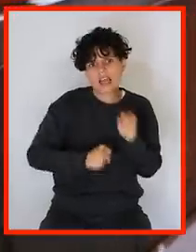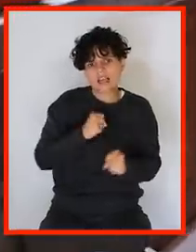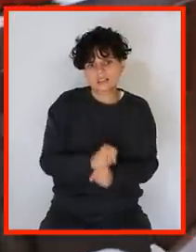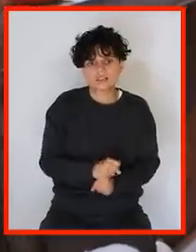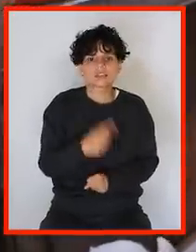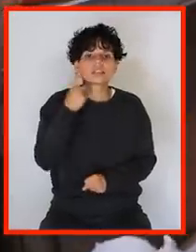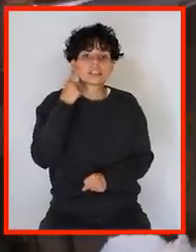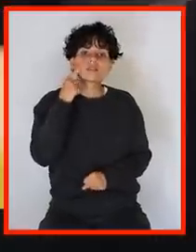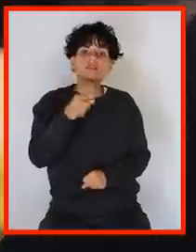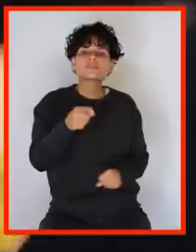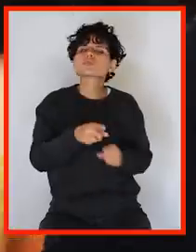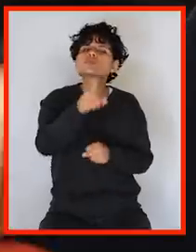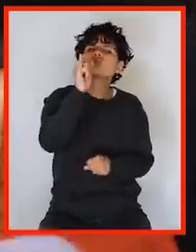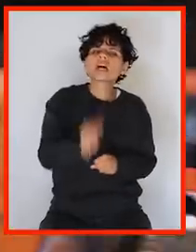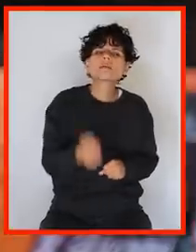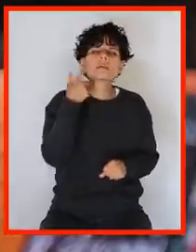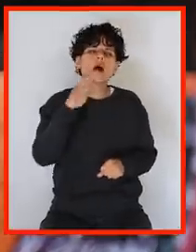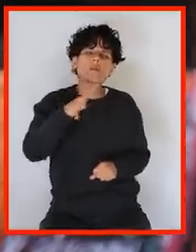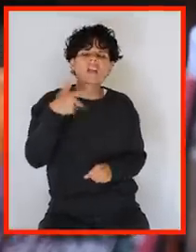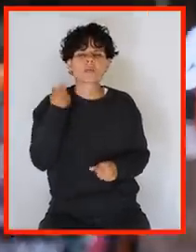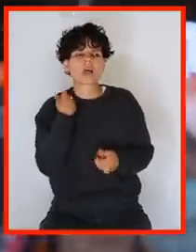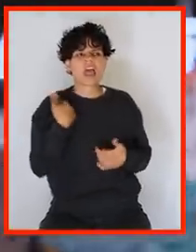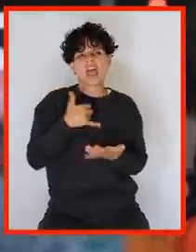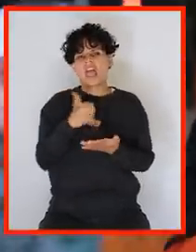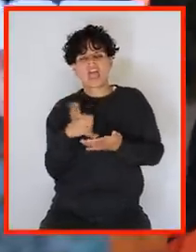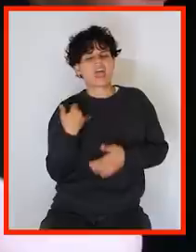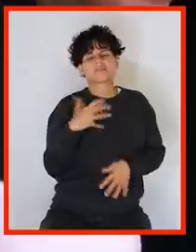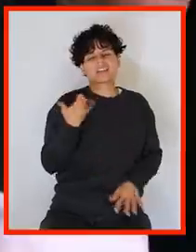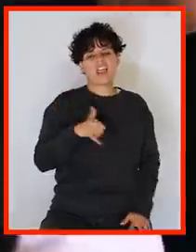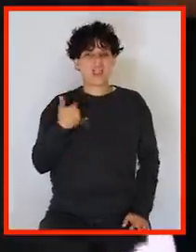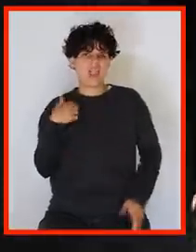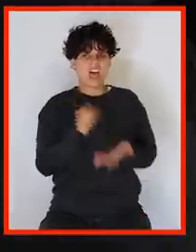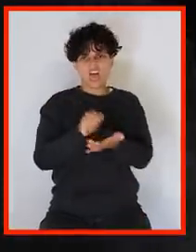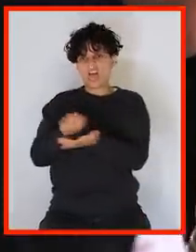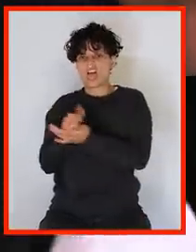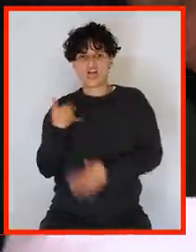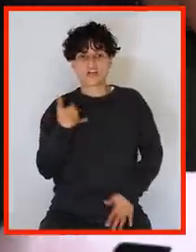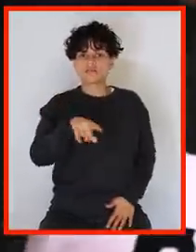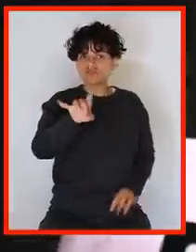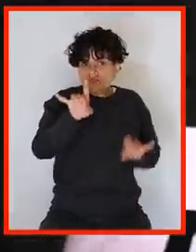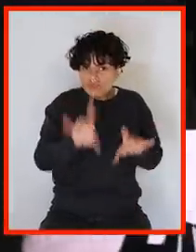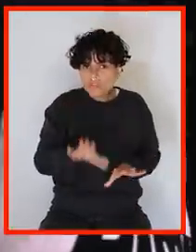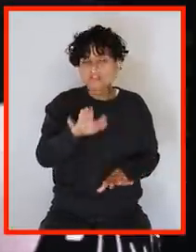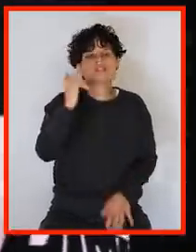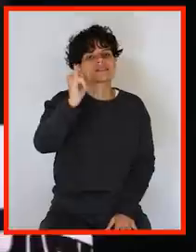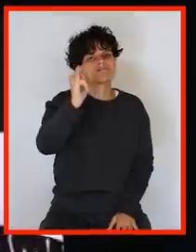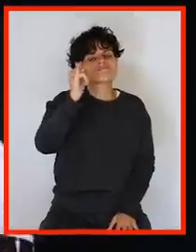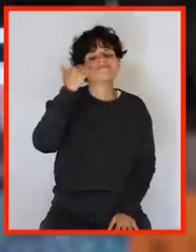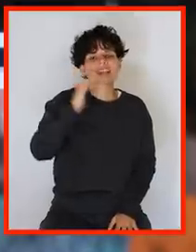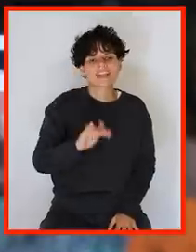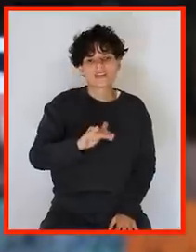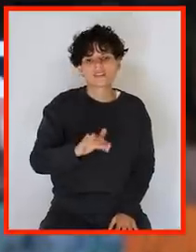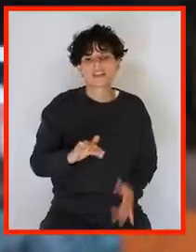bueno, por ahí. Y siempre fuiste así, me llaman las puras, me margen y todo, ¿no? De chico, ¿no? ¿Cómo? Sí, de chico.